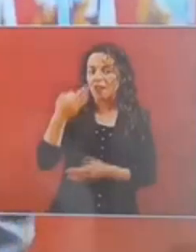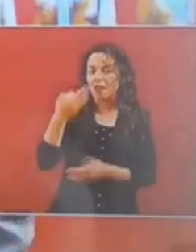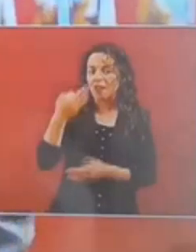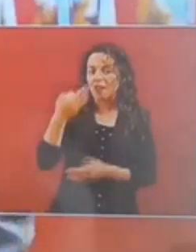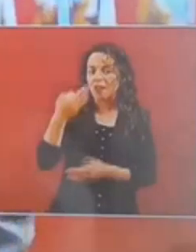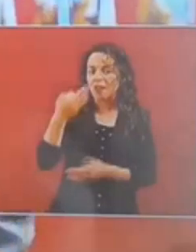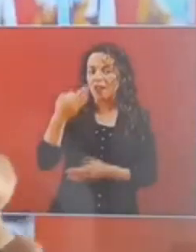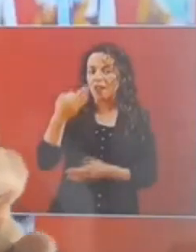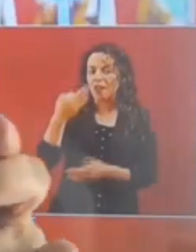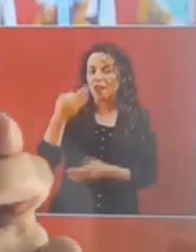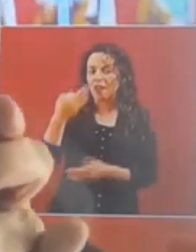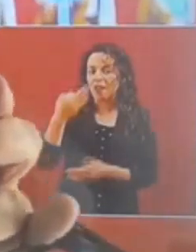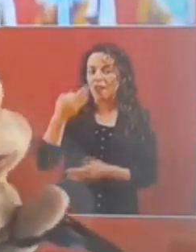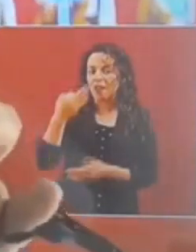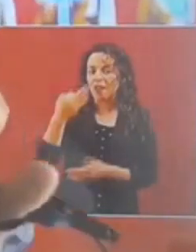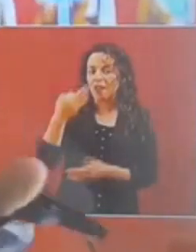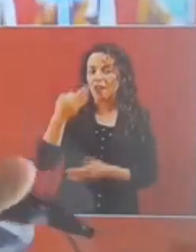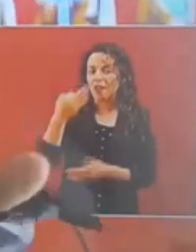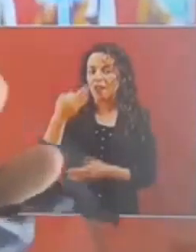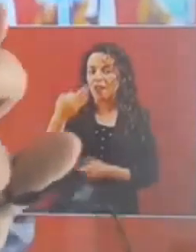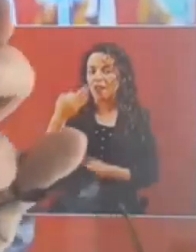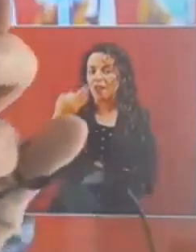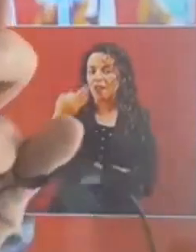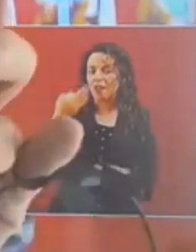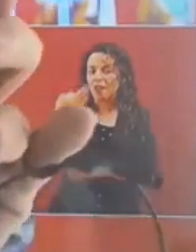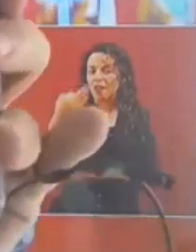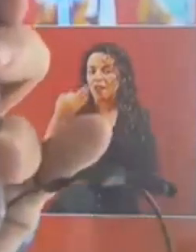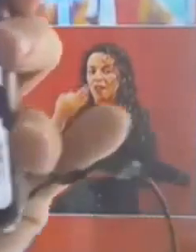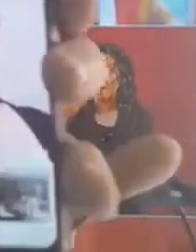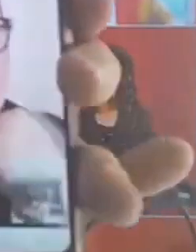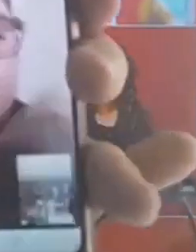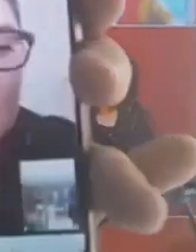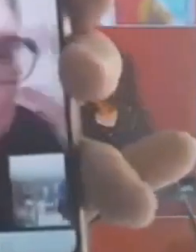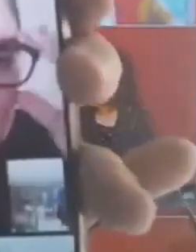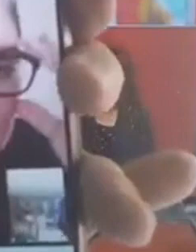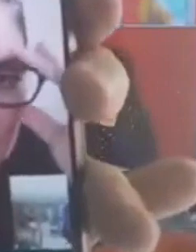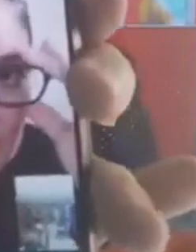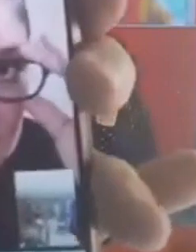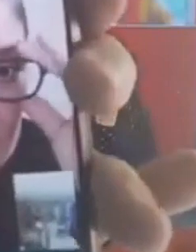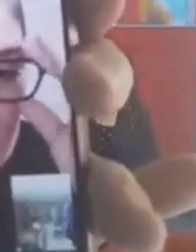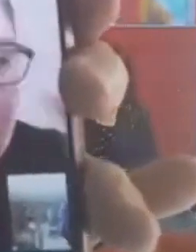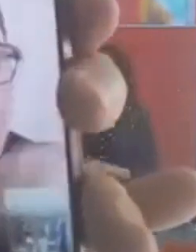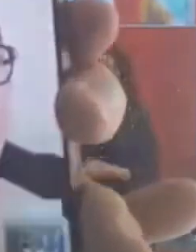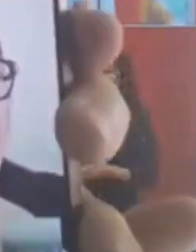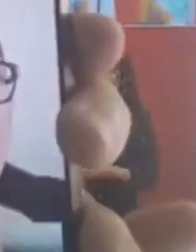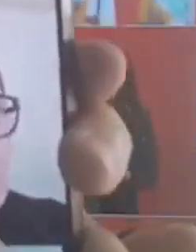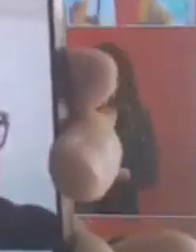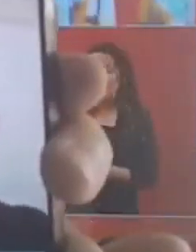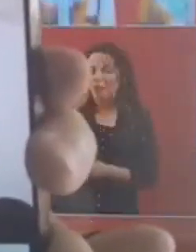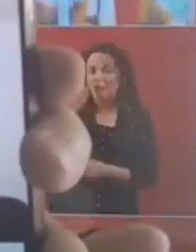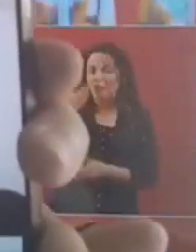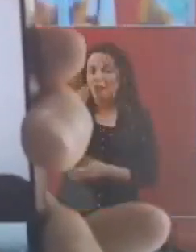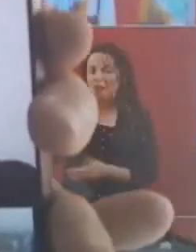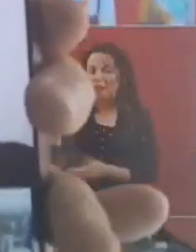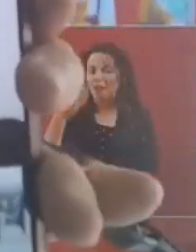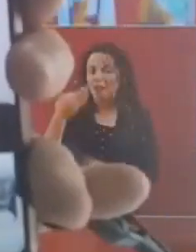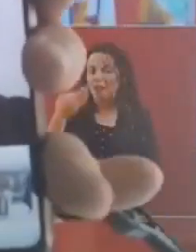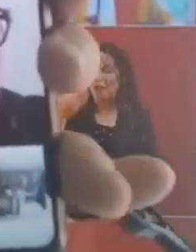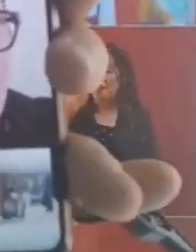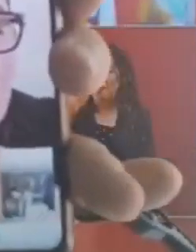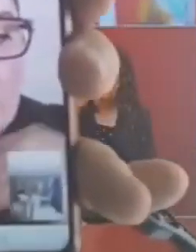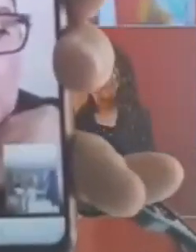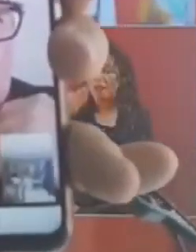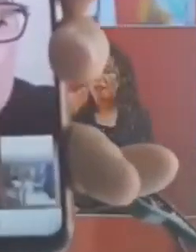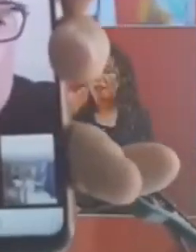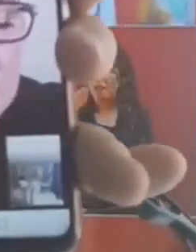declaraciones del presidente que hay contubernio en todos estos grupos criminales? Pues sí, así es,